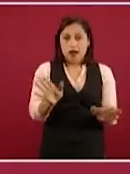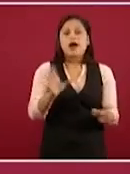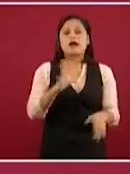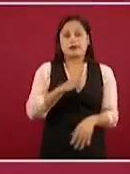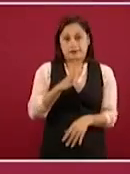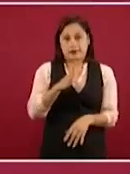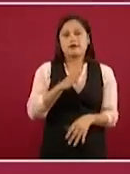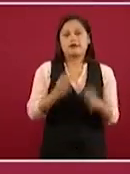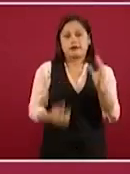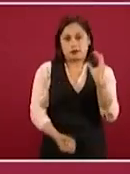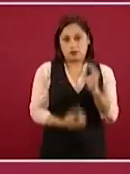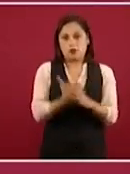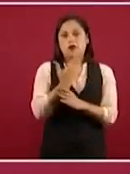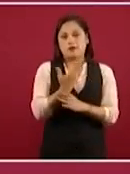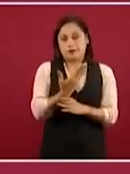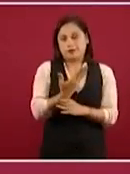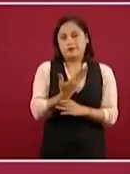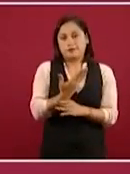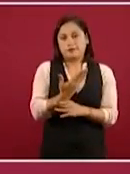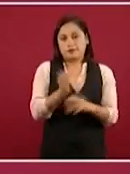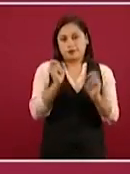aprobada,